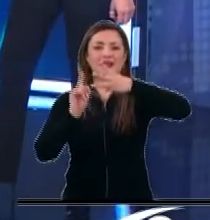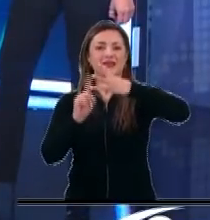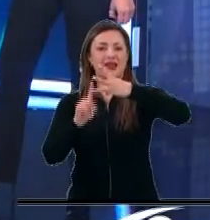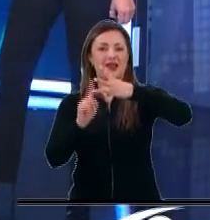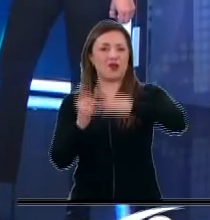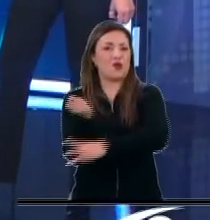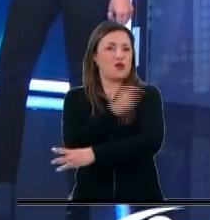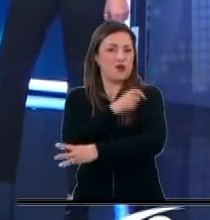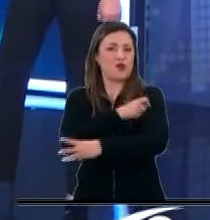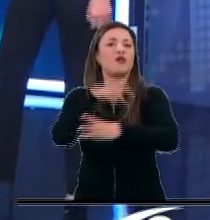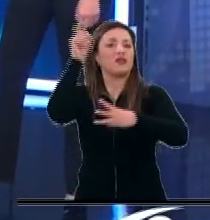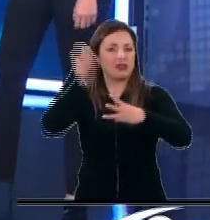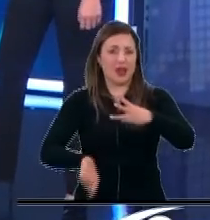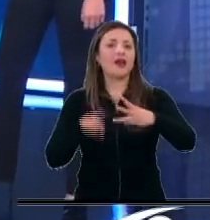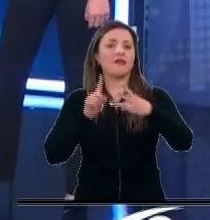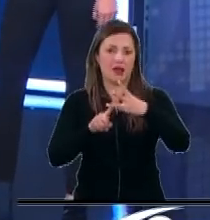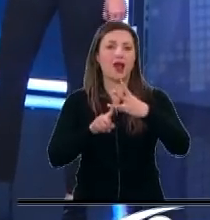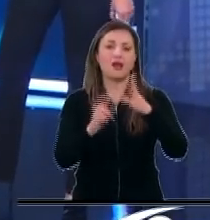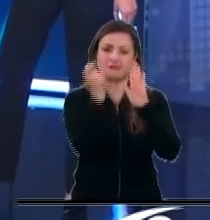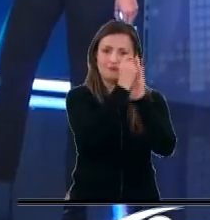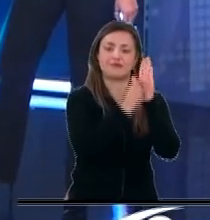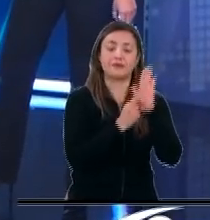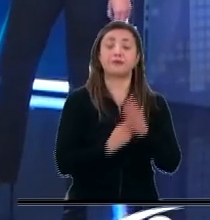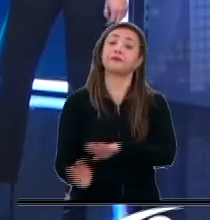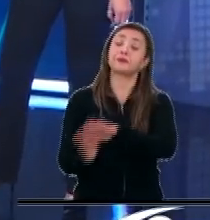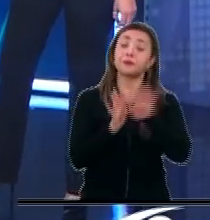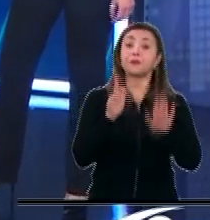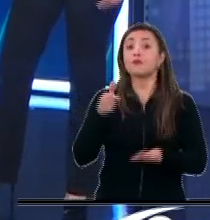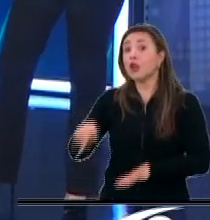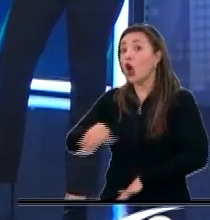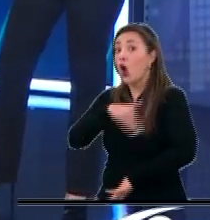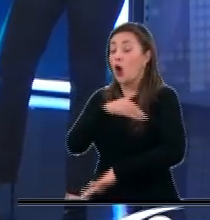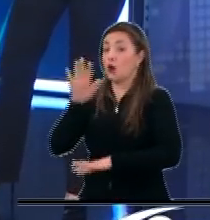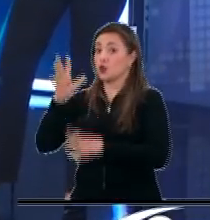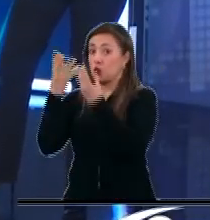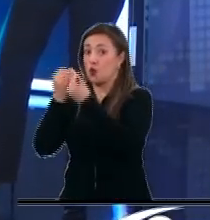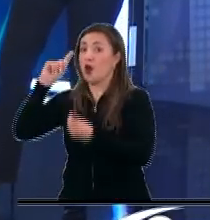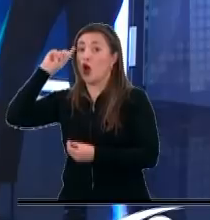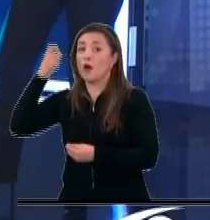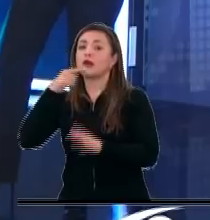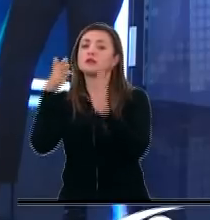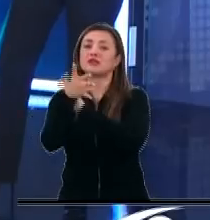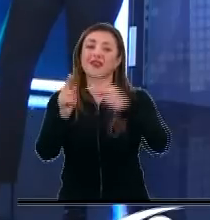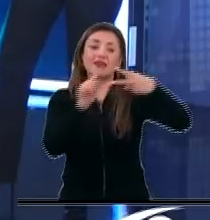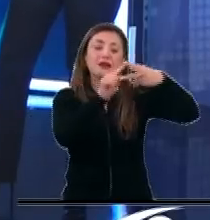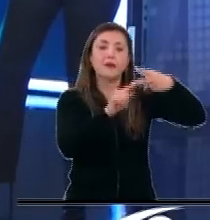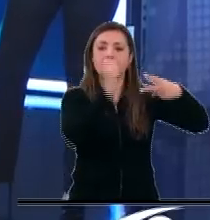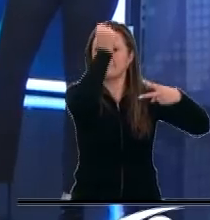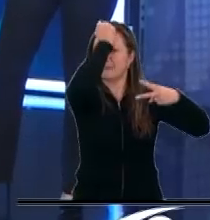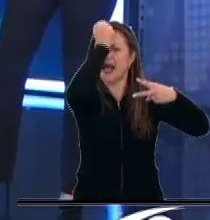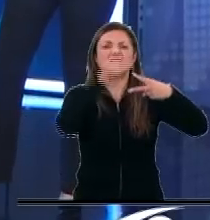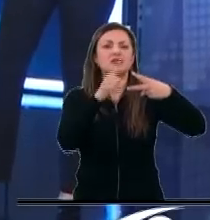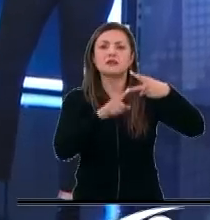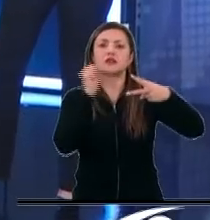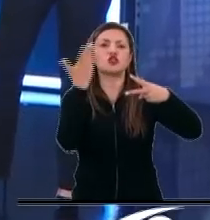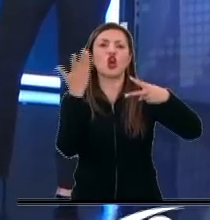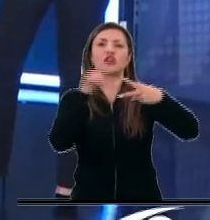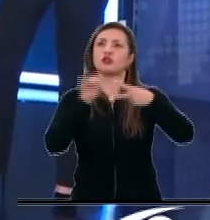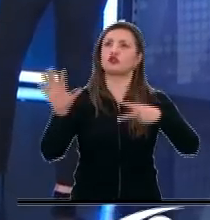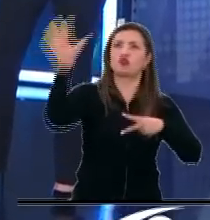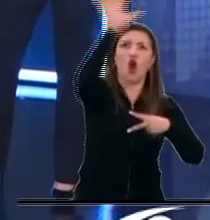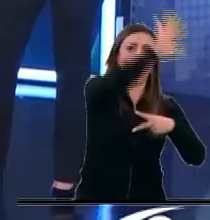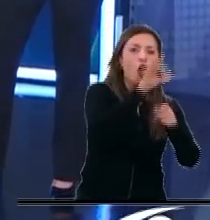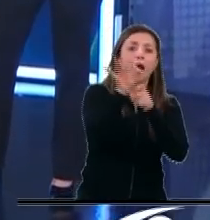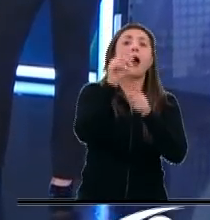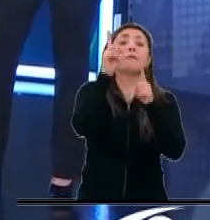la dosis de refuerzo. Inicialmente, el gobierno había dicho que todas estas dos reglas aplicarían a cada municipio, pero hubo un